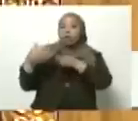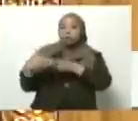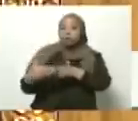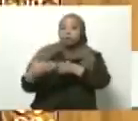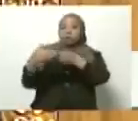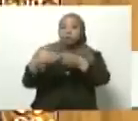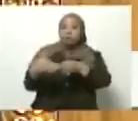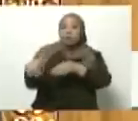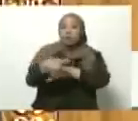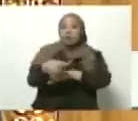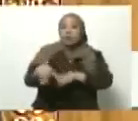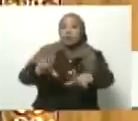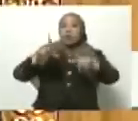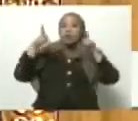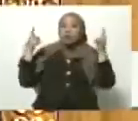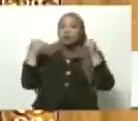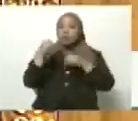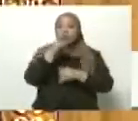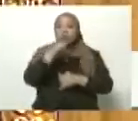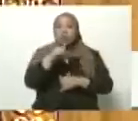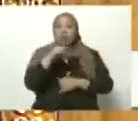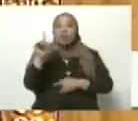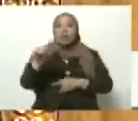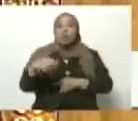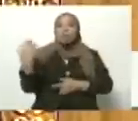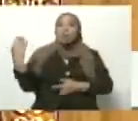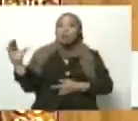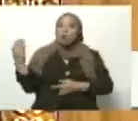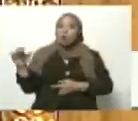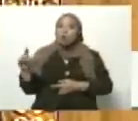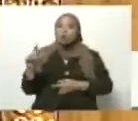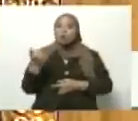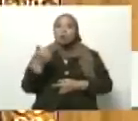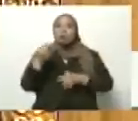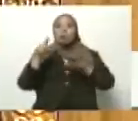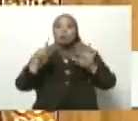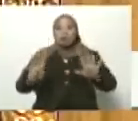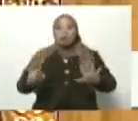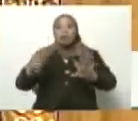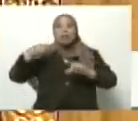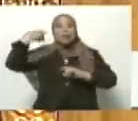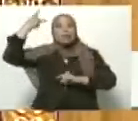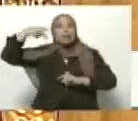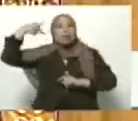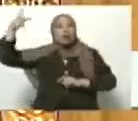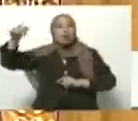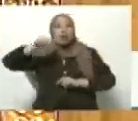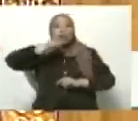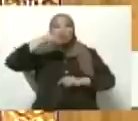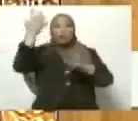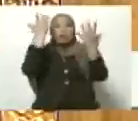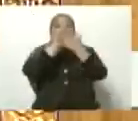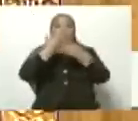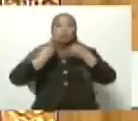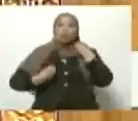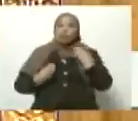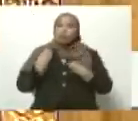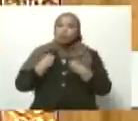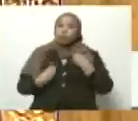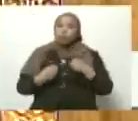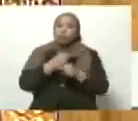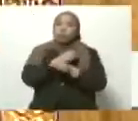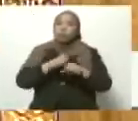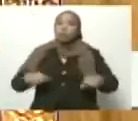Fuerzas Armadas de Colombia en la cercanía de la frontera con Venezuela. 16, operaciones psicológicas y de desinformación para dividir a la Fuerza Armada